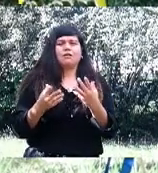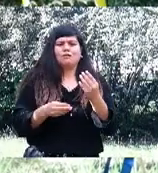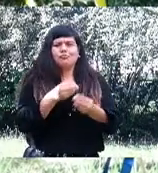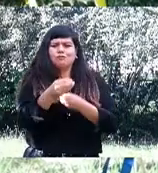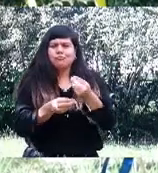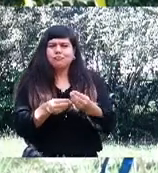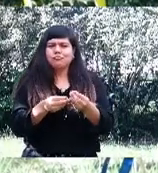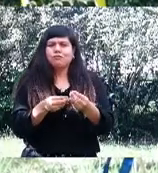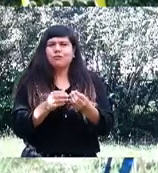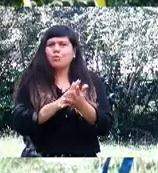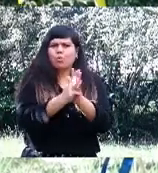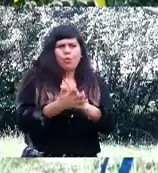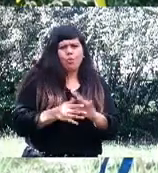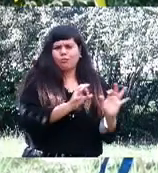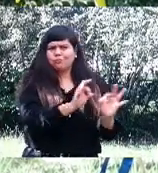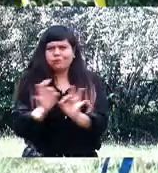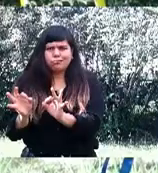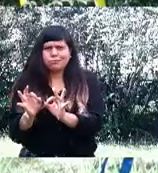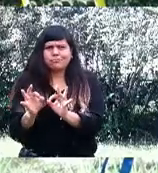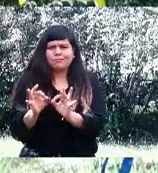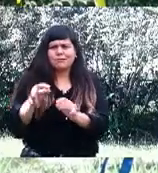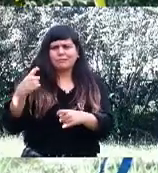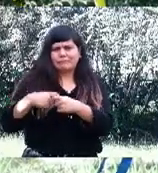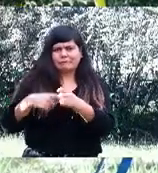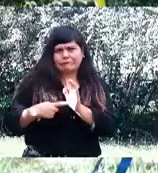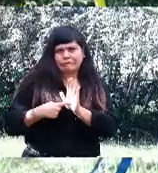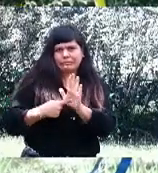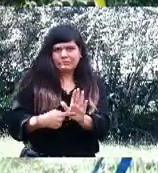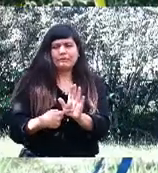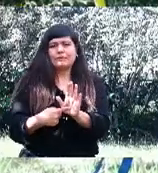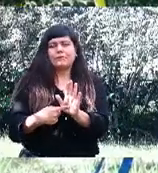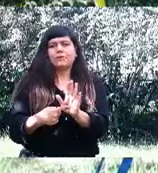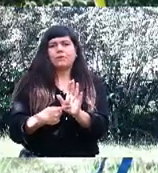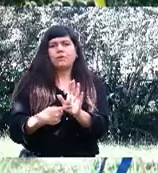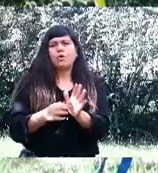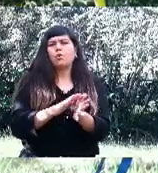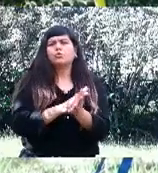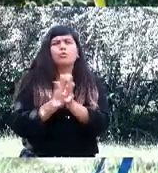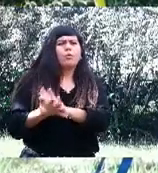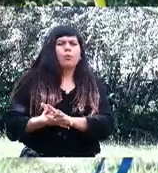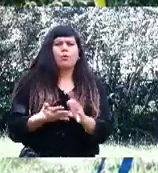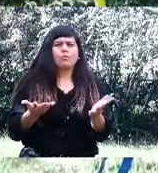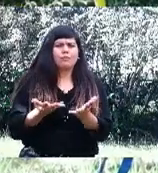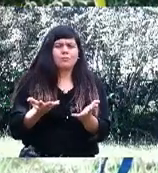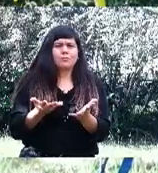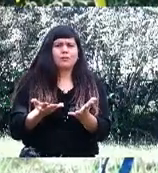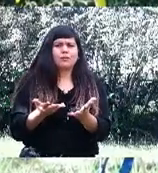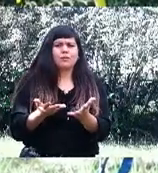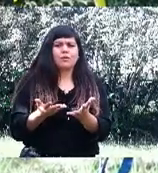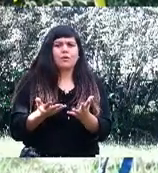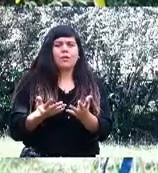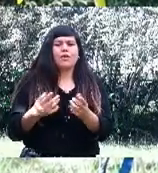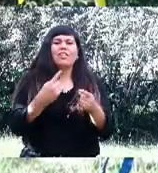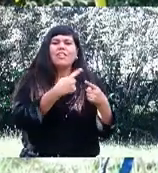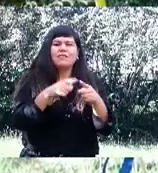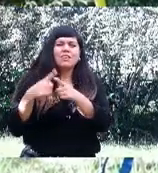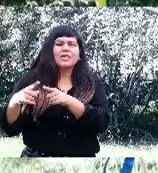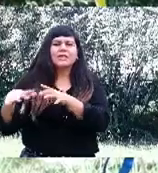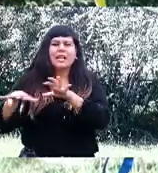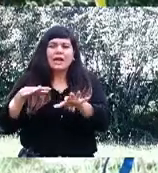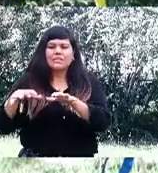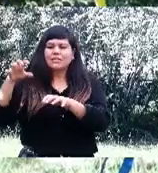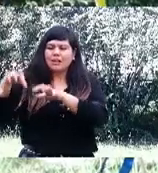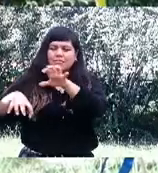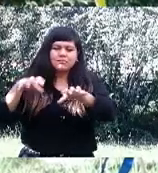todo lo que lo que tiene que funcionar de materializar todas las e todo lo que lo que los módulos que ofrecemos a nuestros